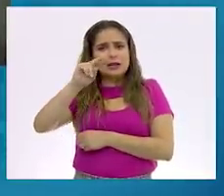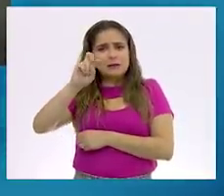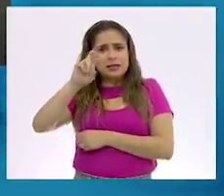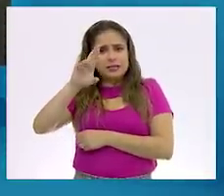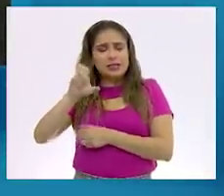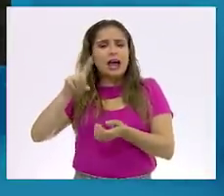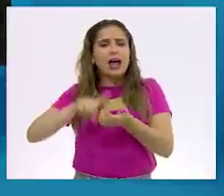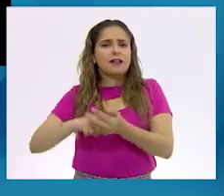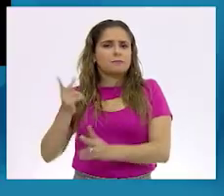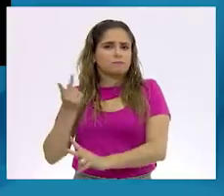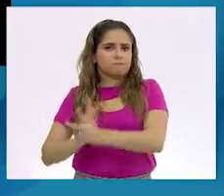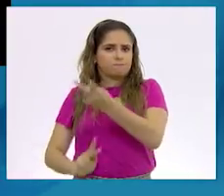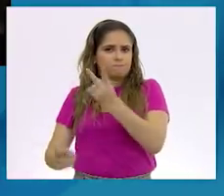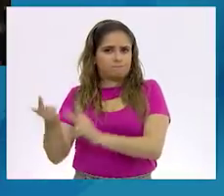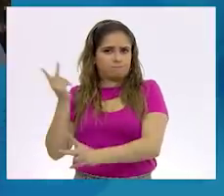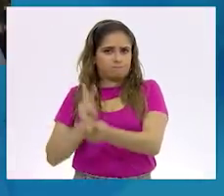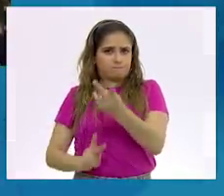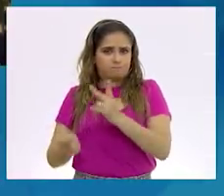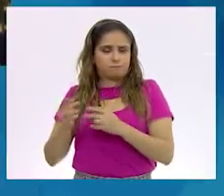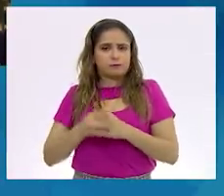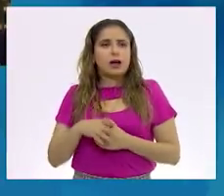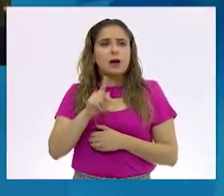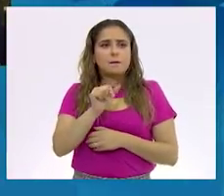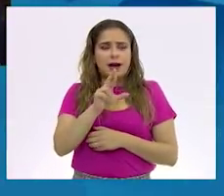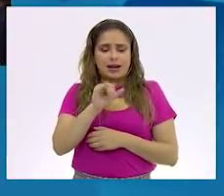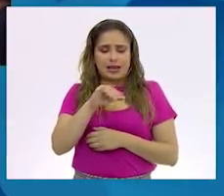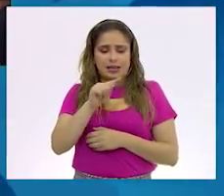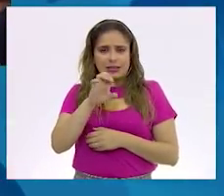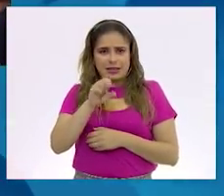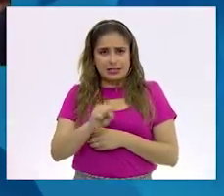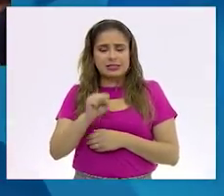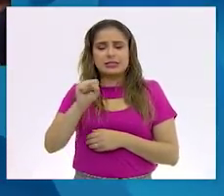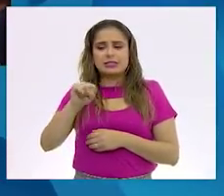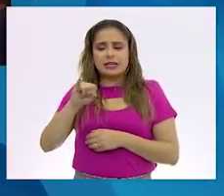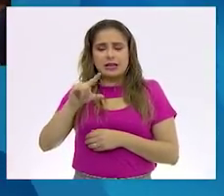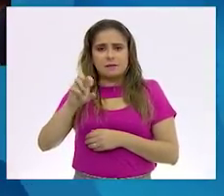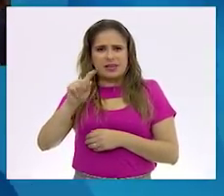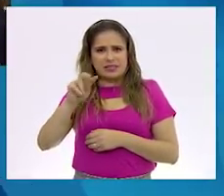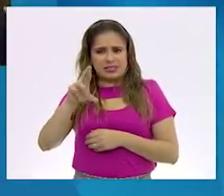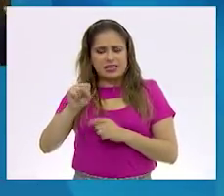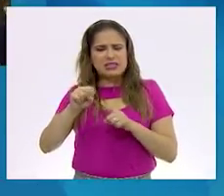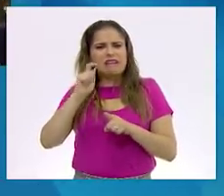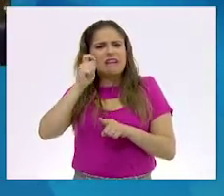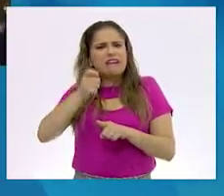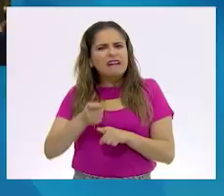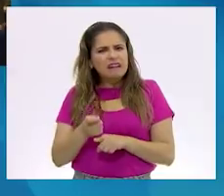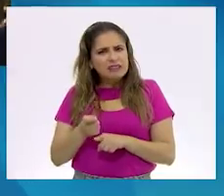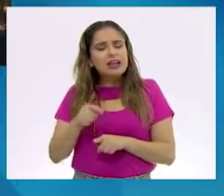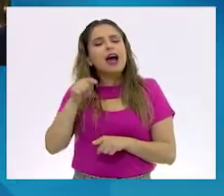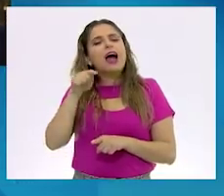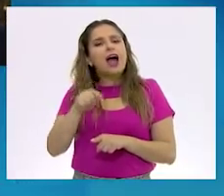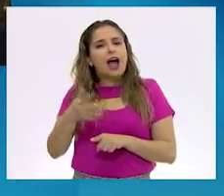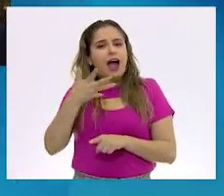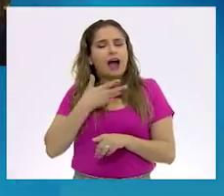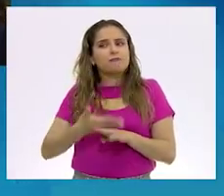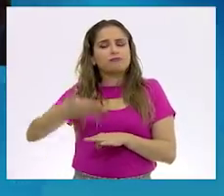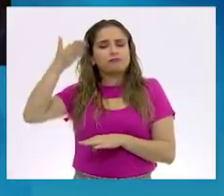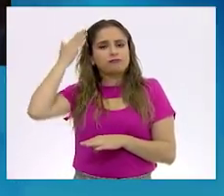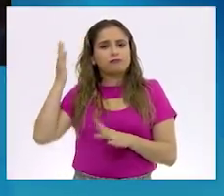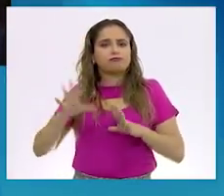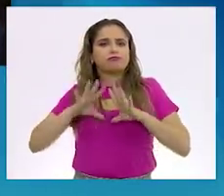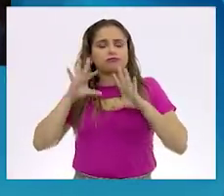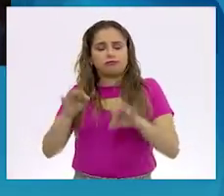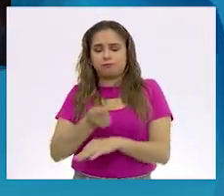cultivo. Bueno, los parientes silvestres son las especies de donde se originaron